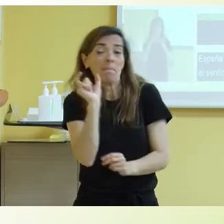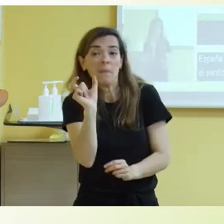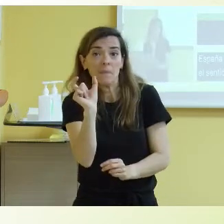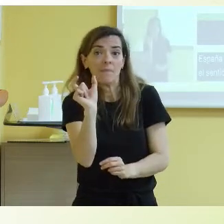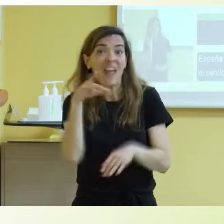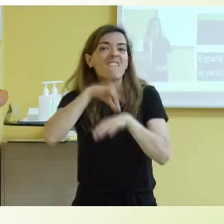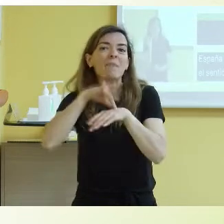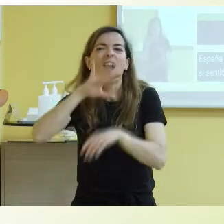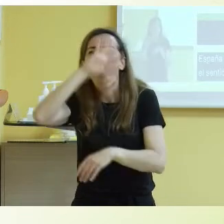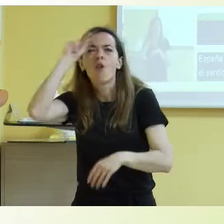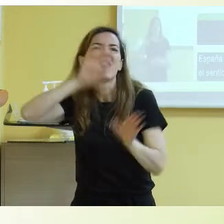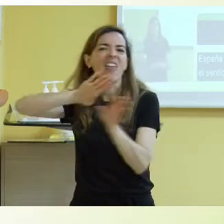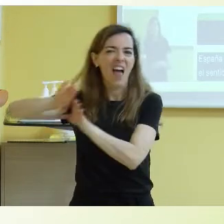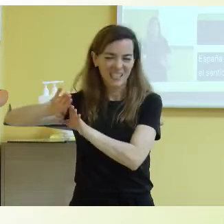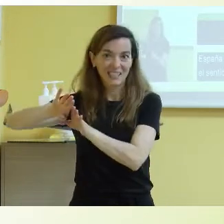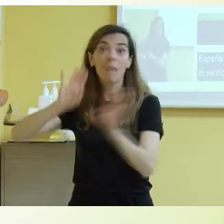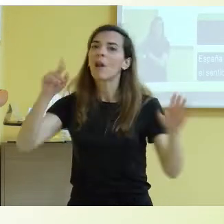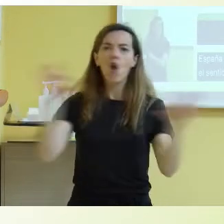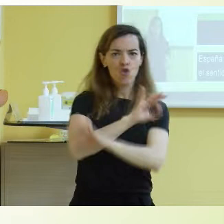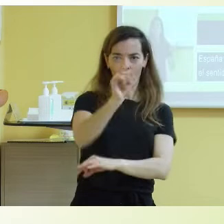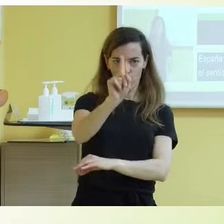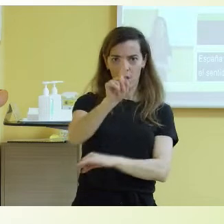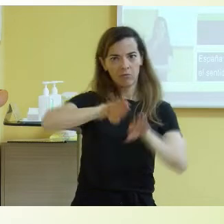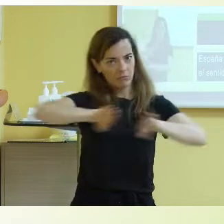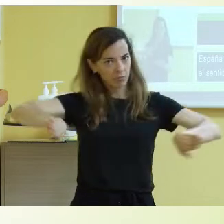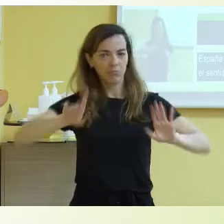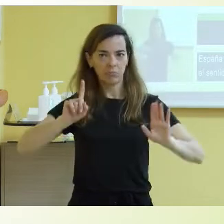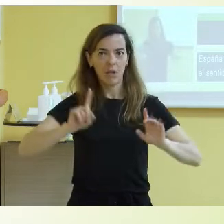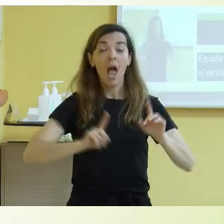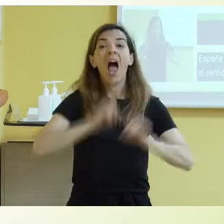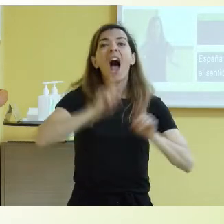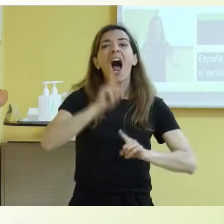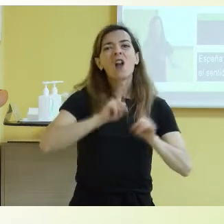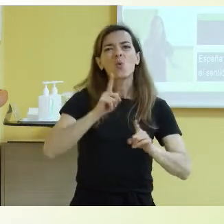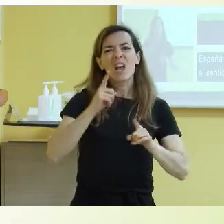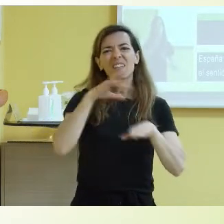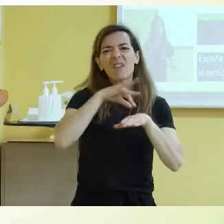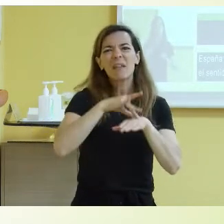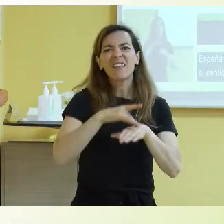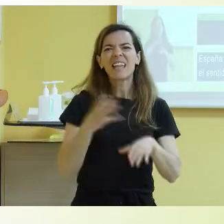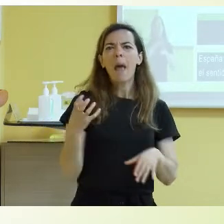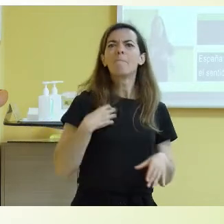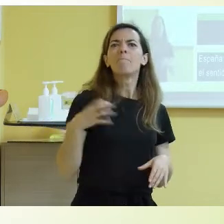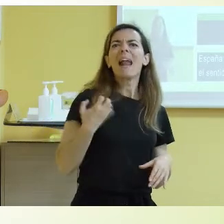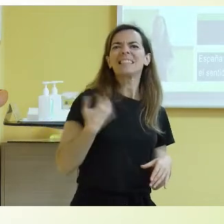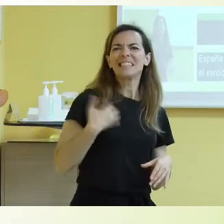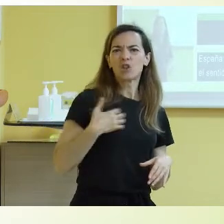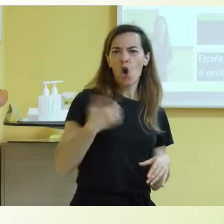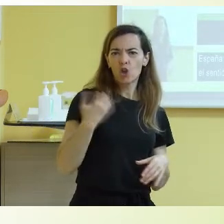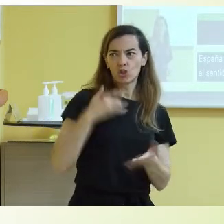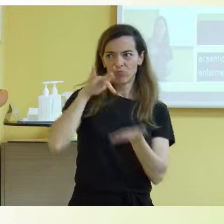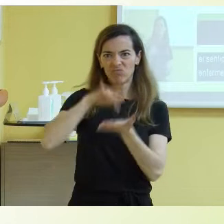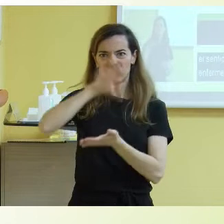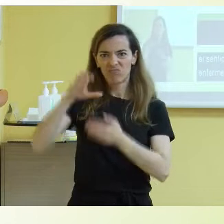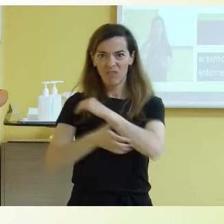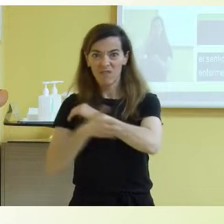enfermedades olvidadas. Y lo único que no se confundan. Es verdad que luego hay algunas parasitosis que se dan en el tercer mundo, que a través del reglamento de medicamentos